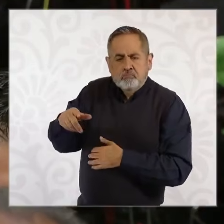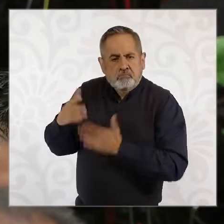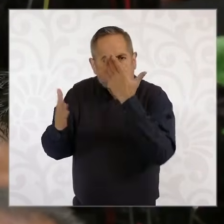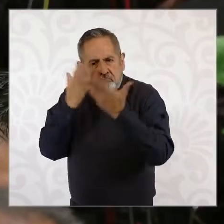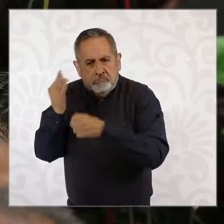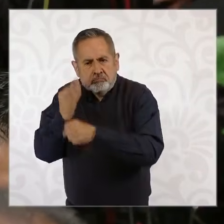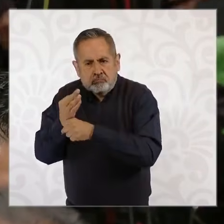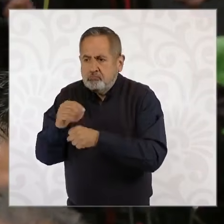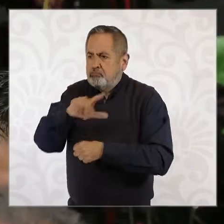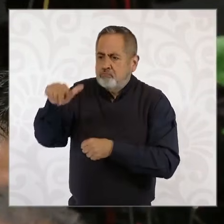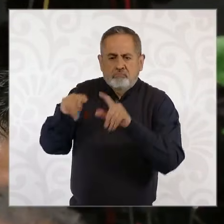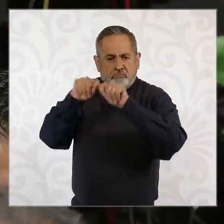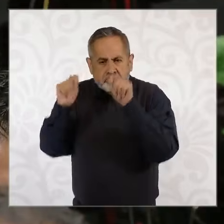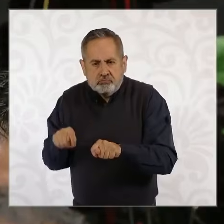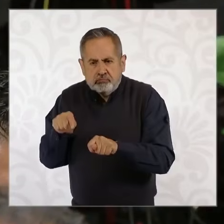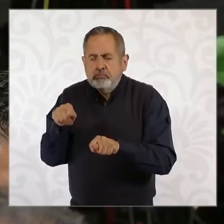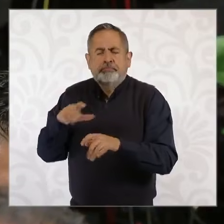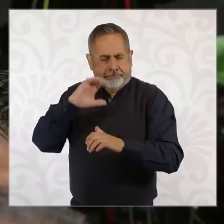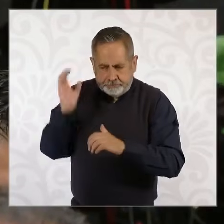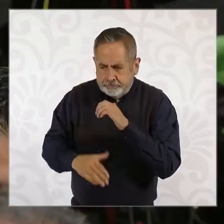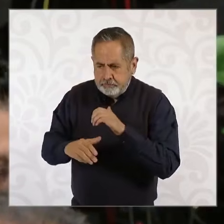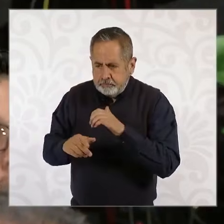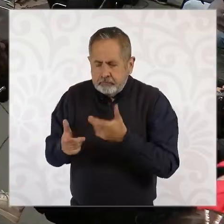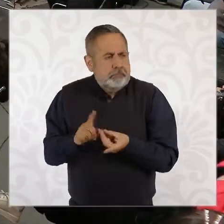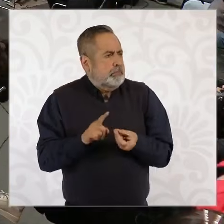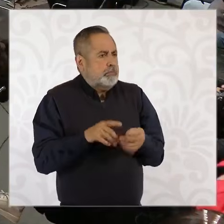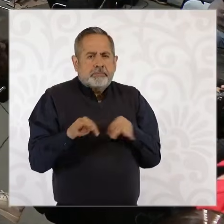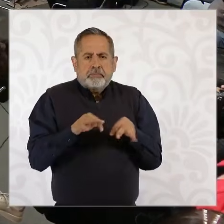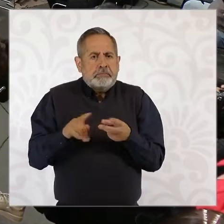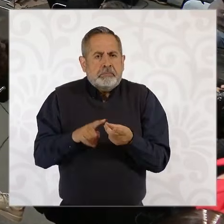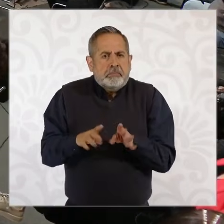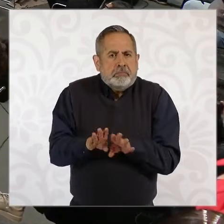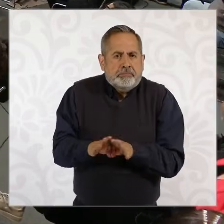una carrera y para que puedan ejercer aquí en el país?